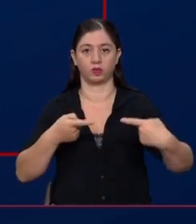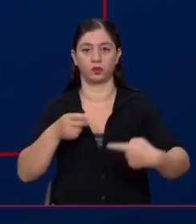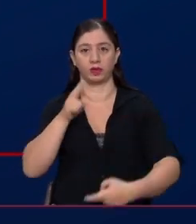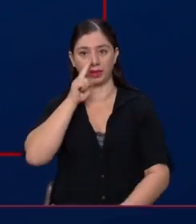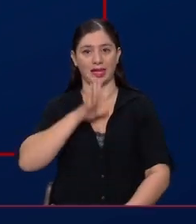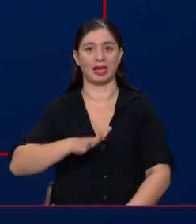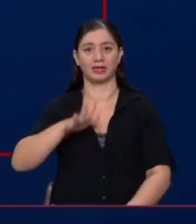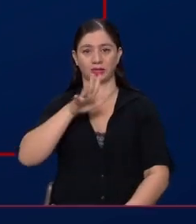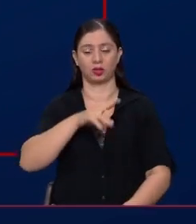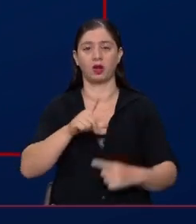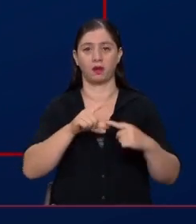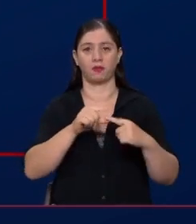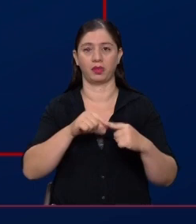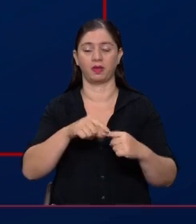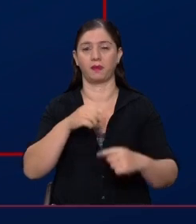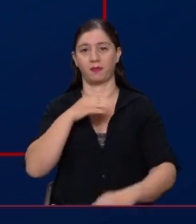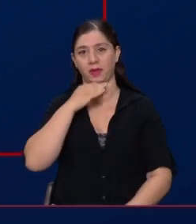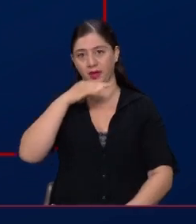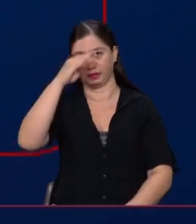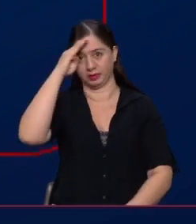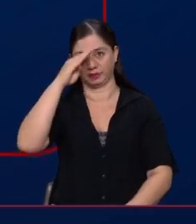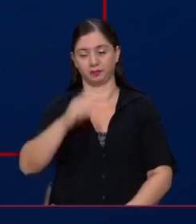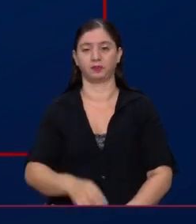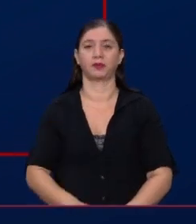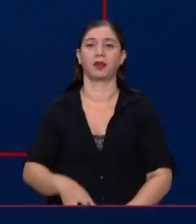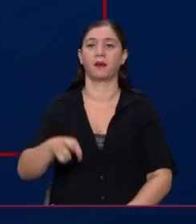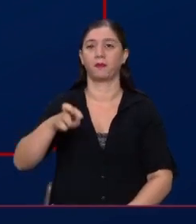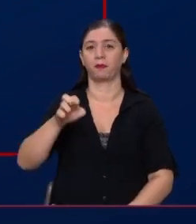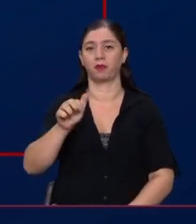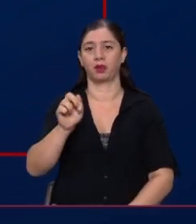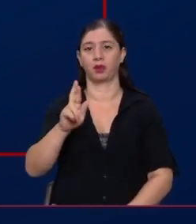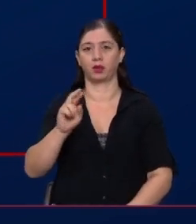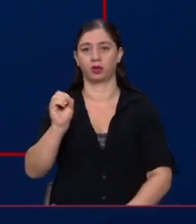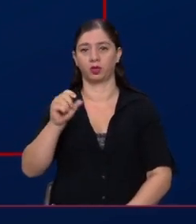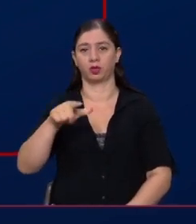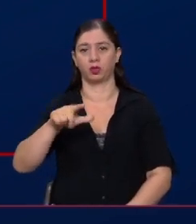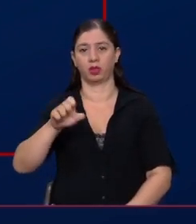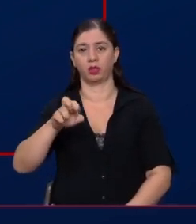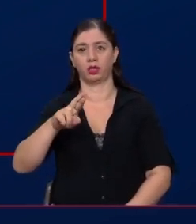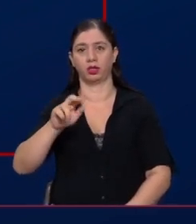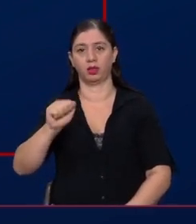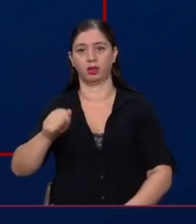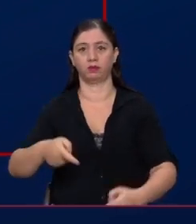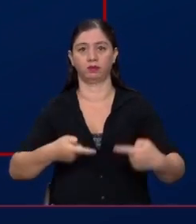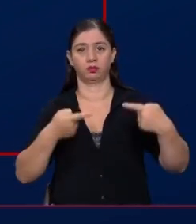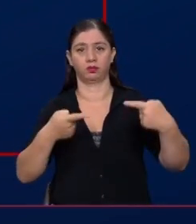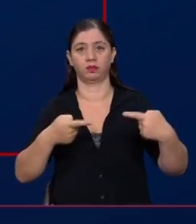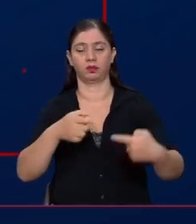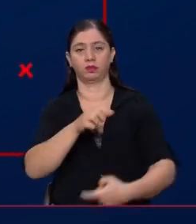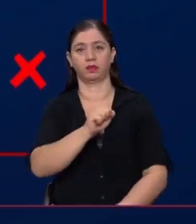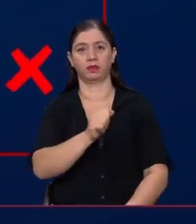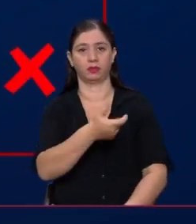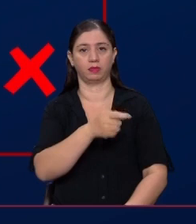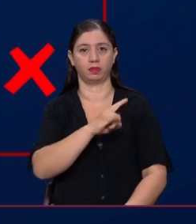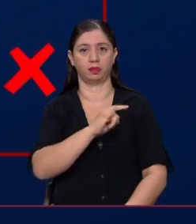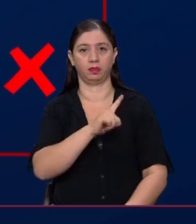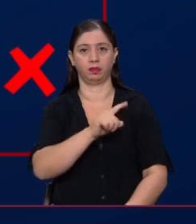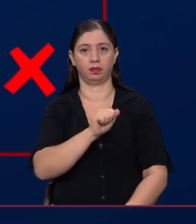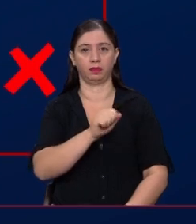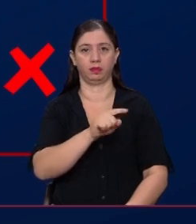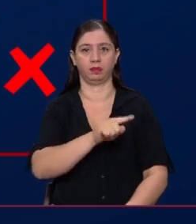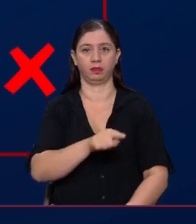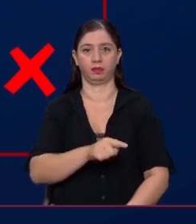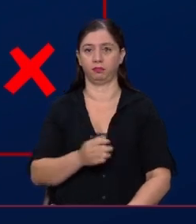Medellín y Alianza Petrolera buscará el cupo de la final ante Águilas Doradas. ¿Qué debe suceder? Observen y detallen